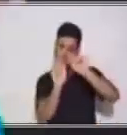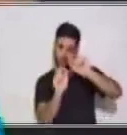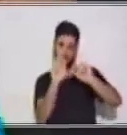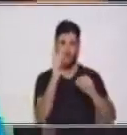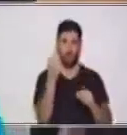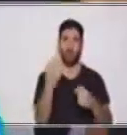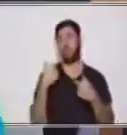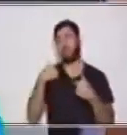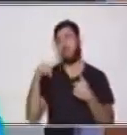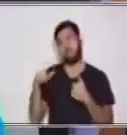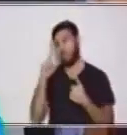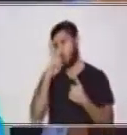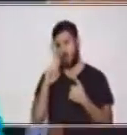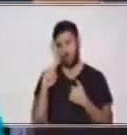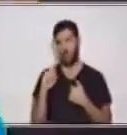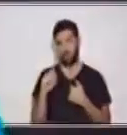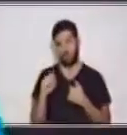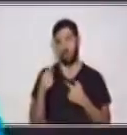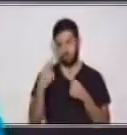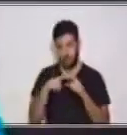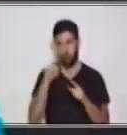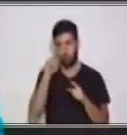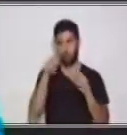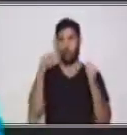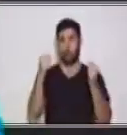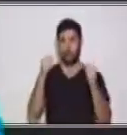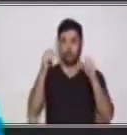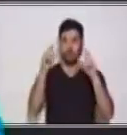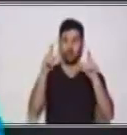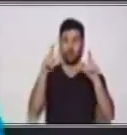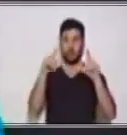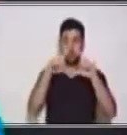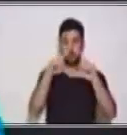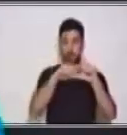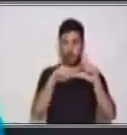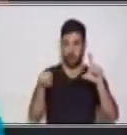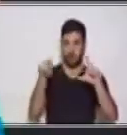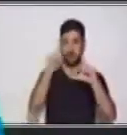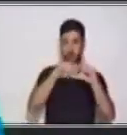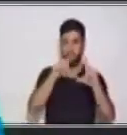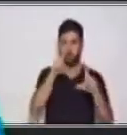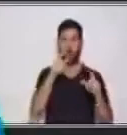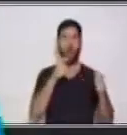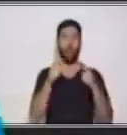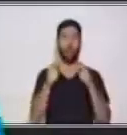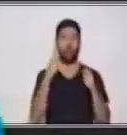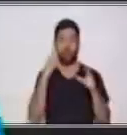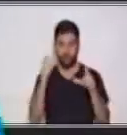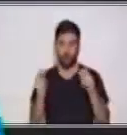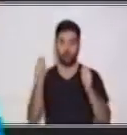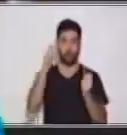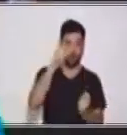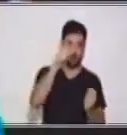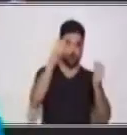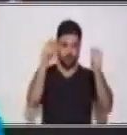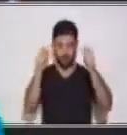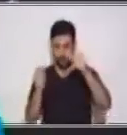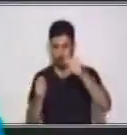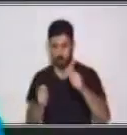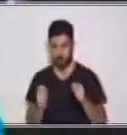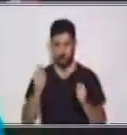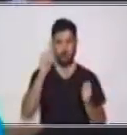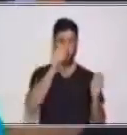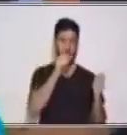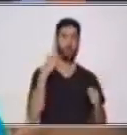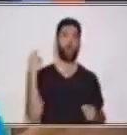Y recuerda que si vas a empezar a medir contrario a las manecillas del reloj, en todo el ejercicio vas a trabajar contrario a las